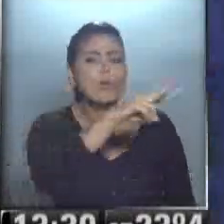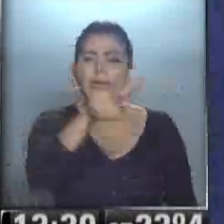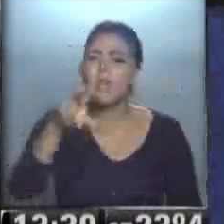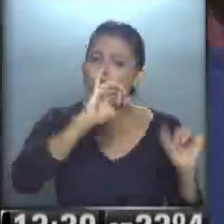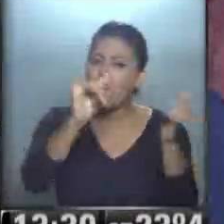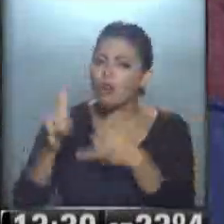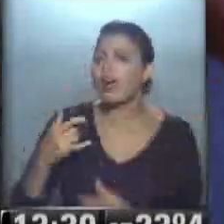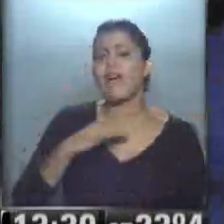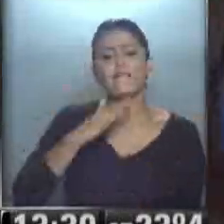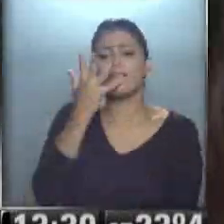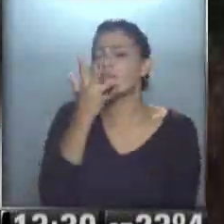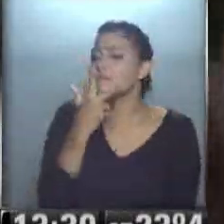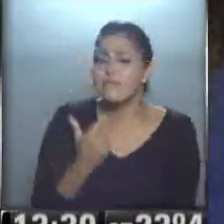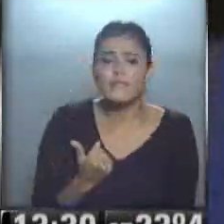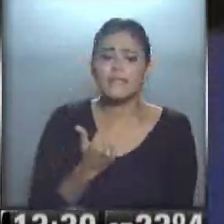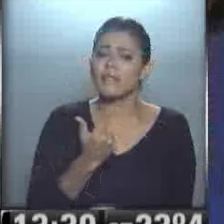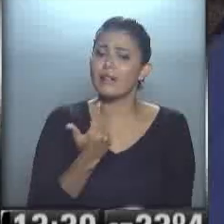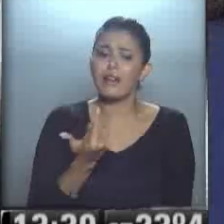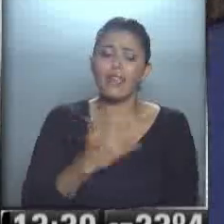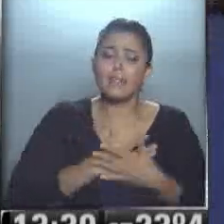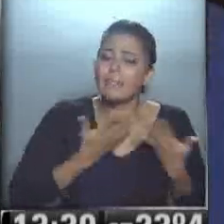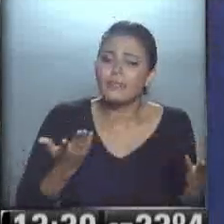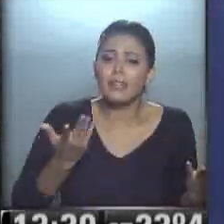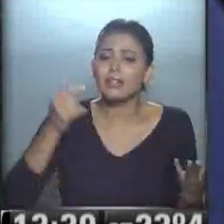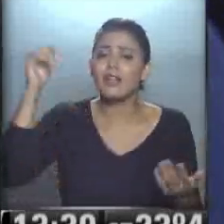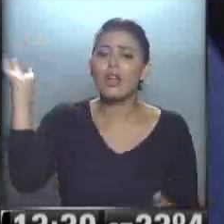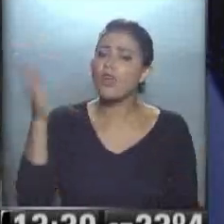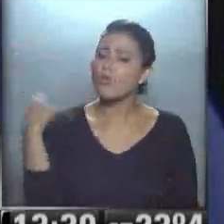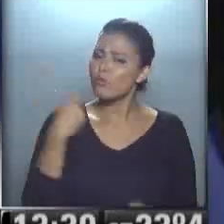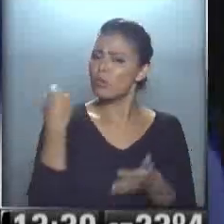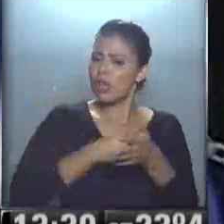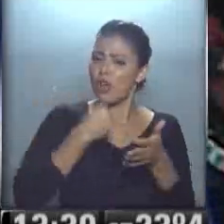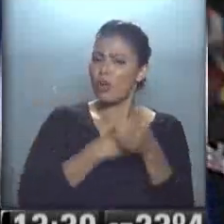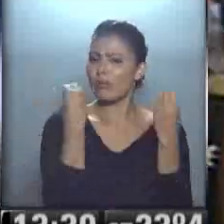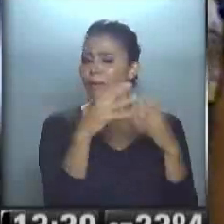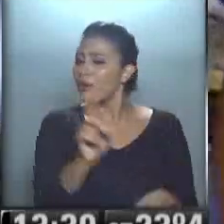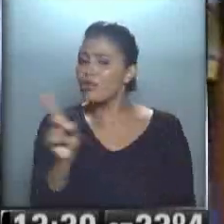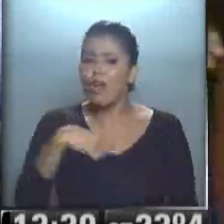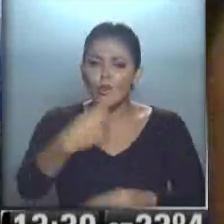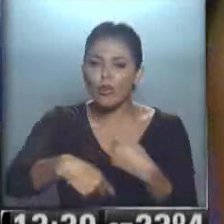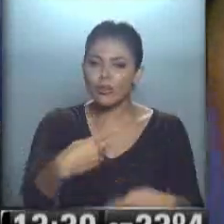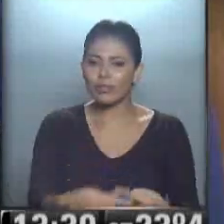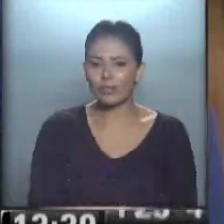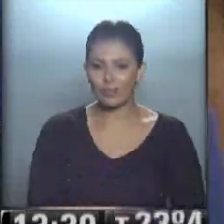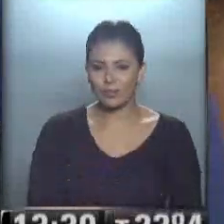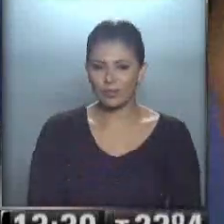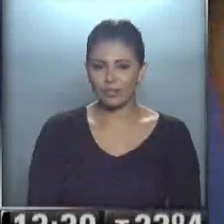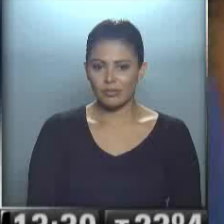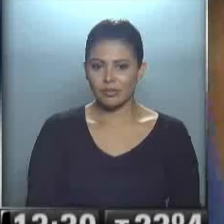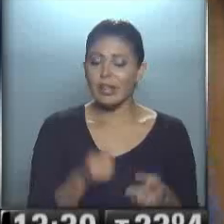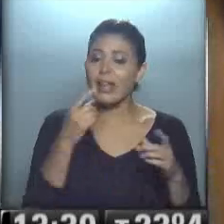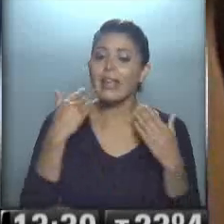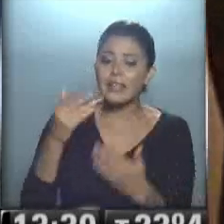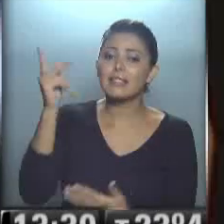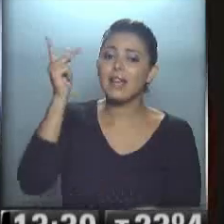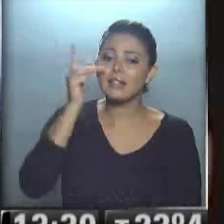chicos de... Me enamoran porque esto, o sea, nuestra lucha no fue en vano, ¿me entendés? Y el Néstor